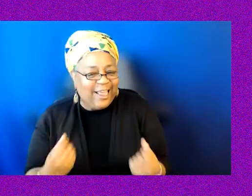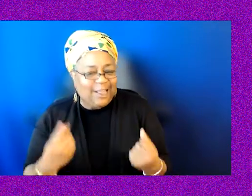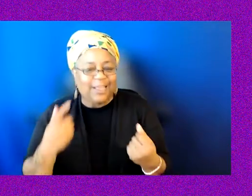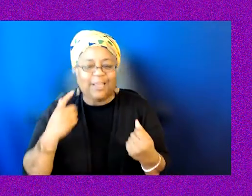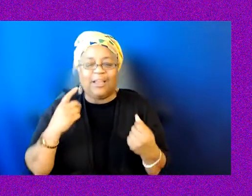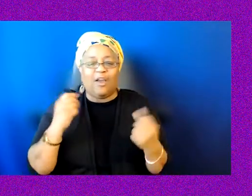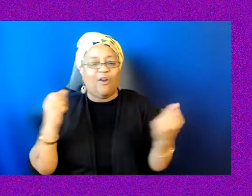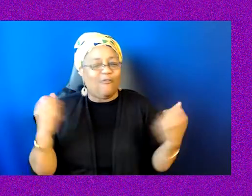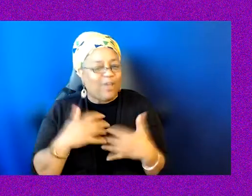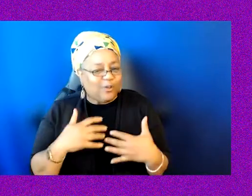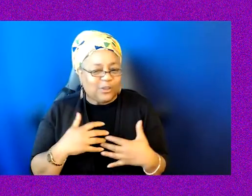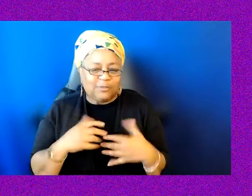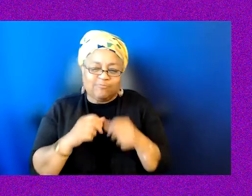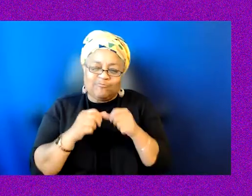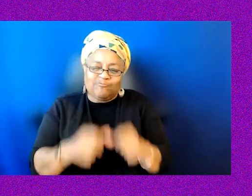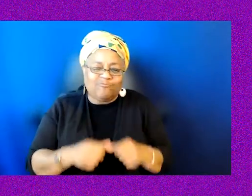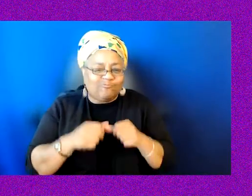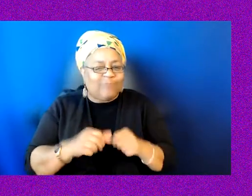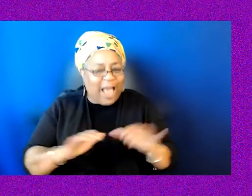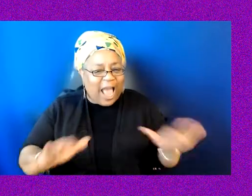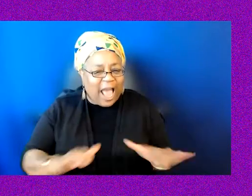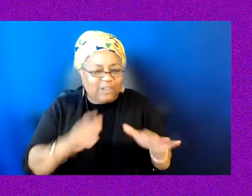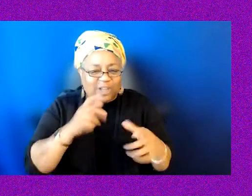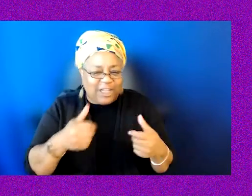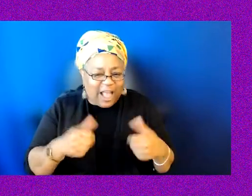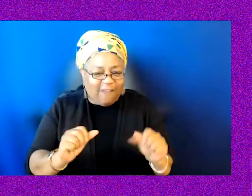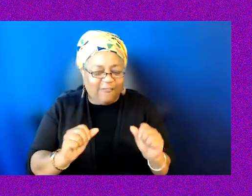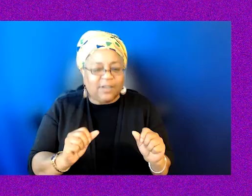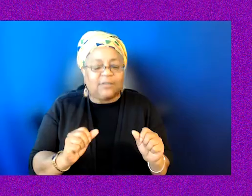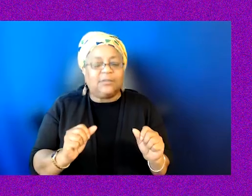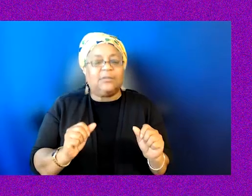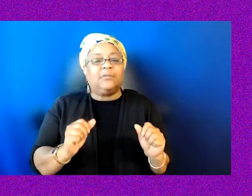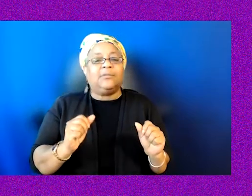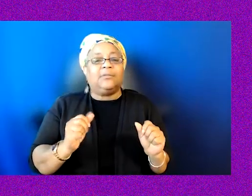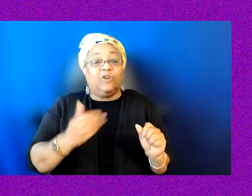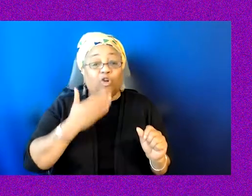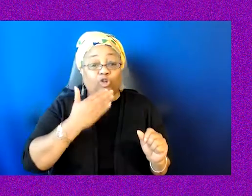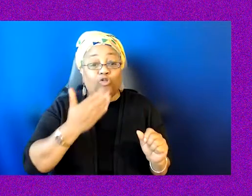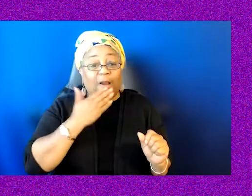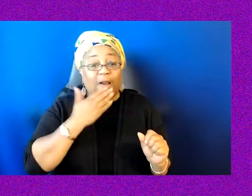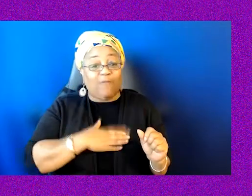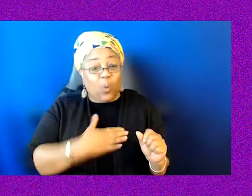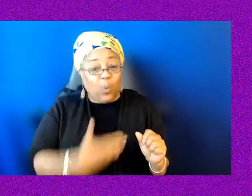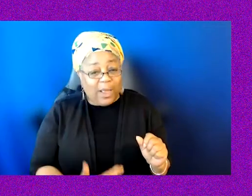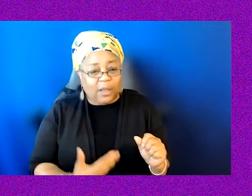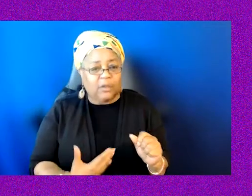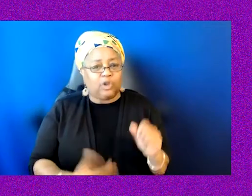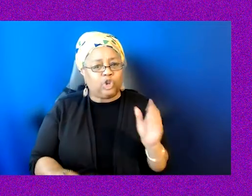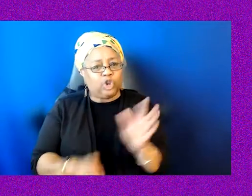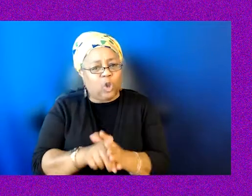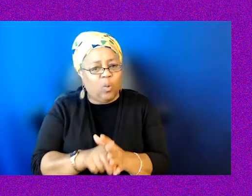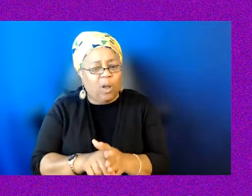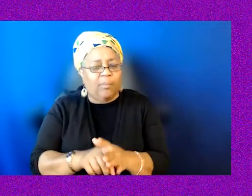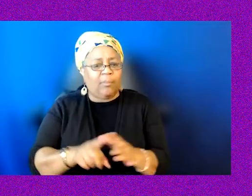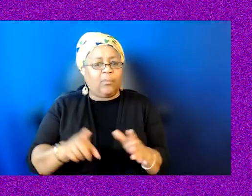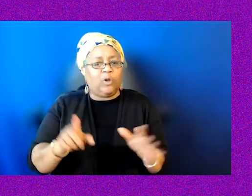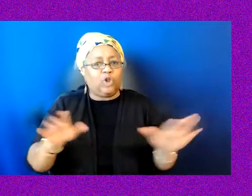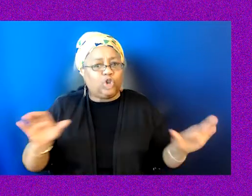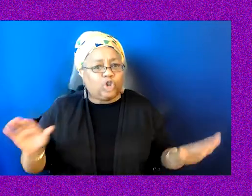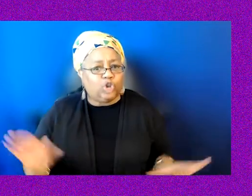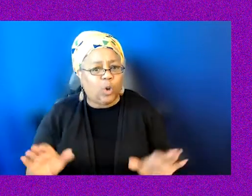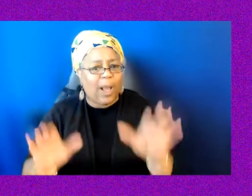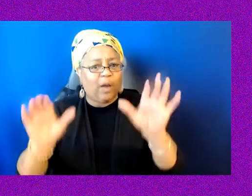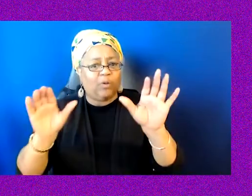miedo con nuestra intención, acciones consistentes, nuestros esfuerzos y la disposición y diligencia